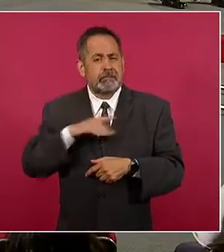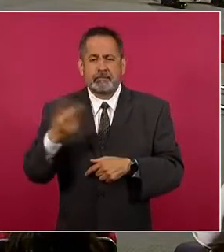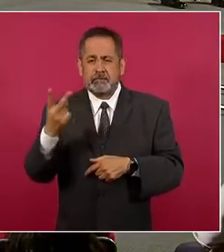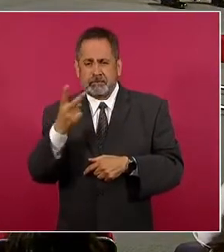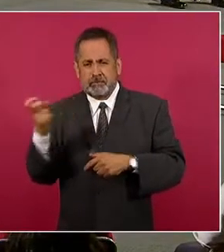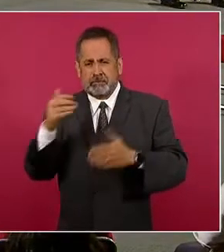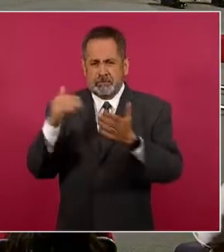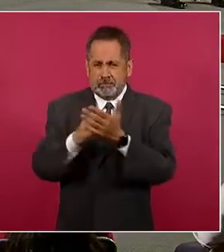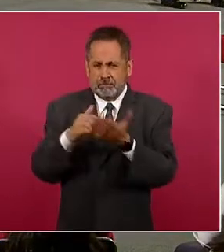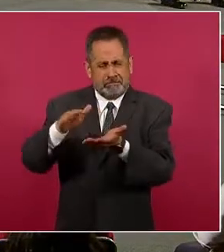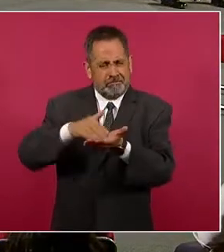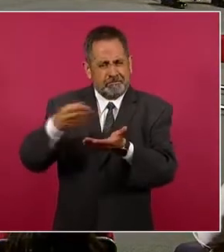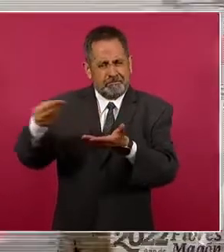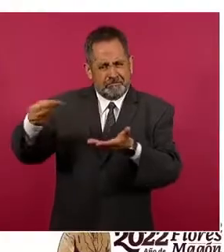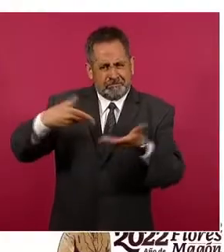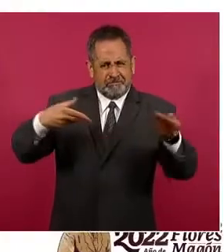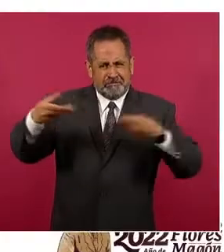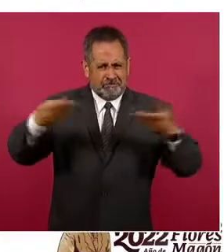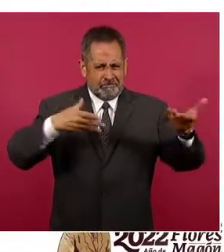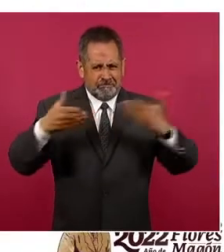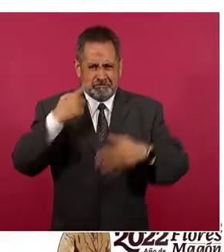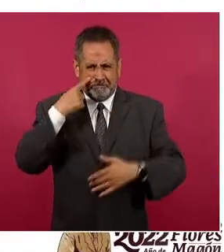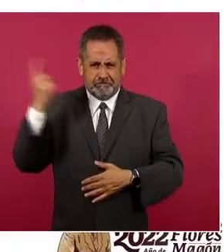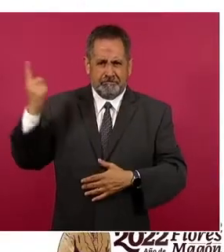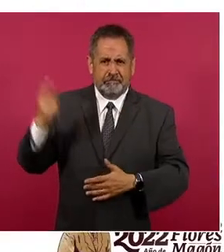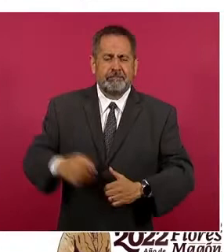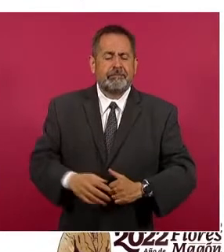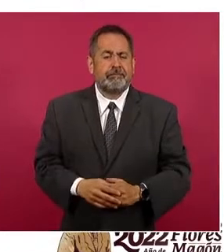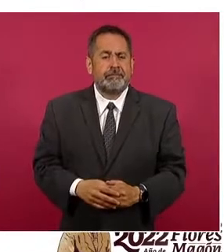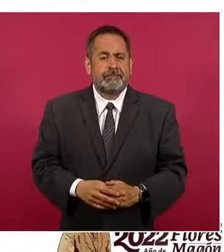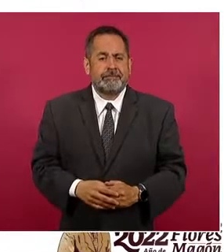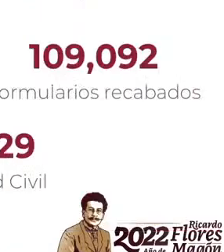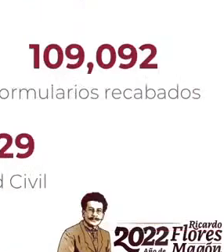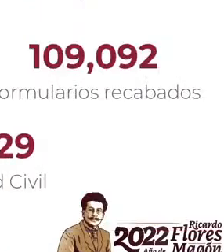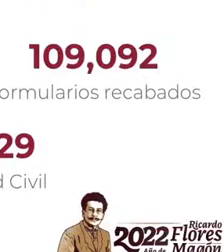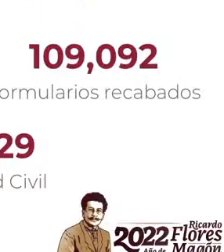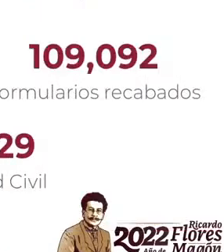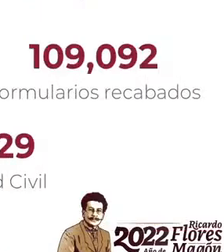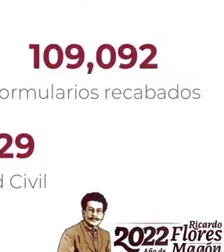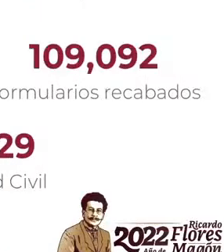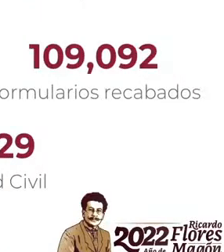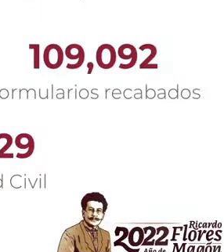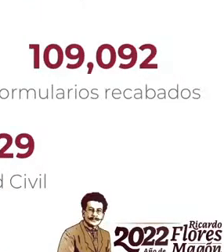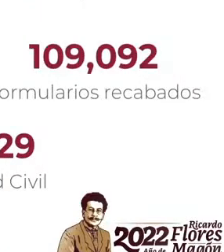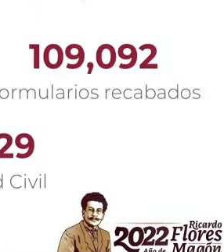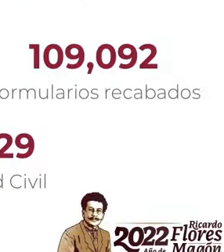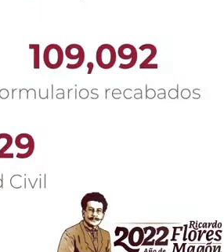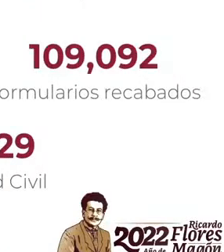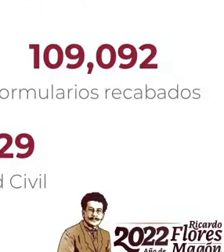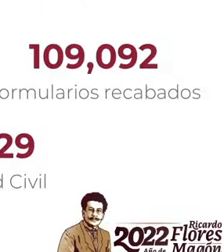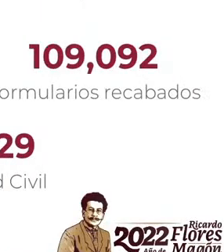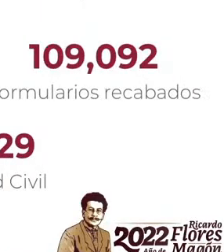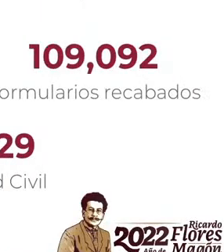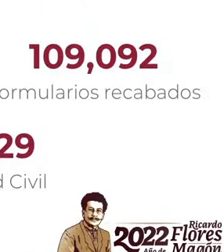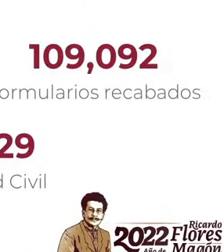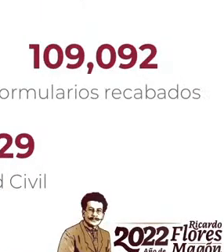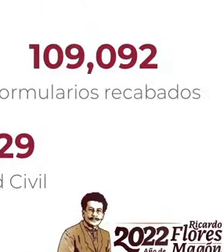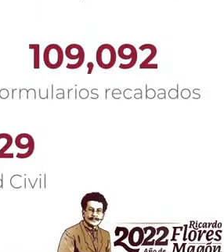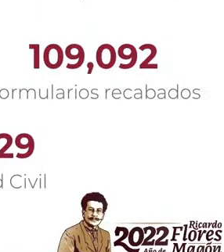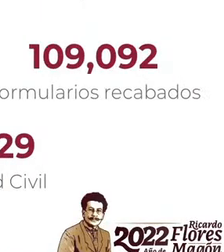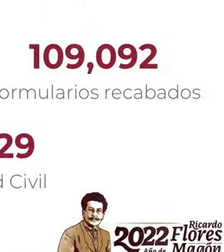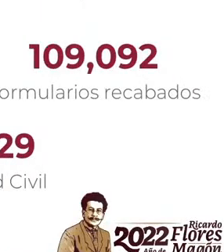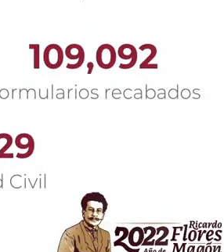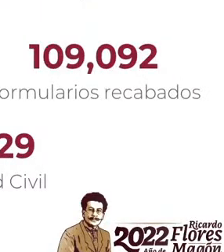documentos con sugerencias de los docentes, los cuales ya fueron sistematizados y se entregaron a las áreas los resultados de dichos